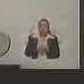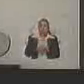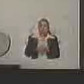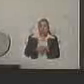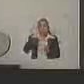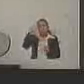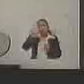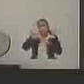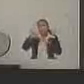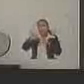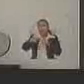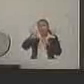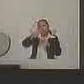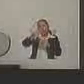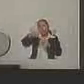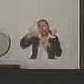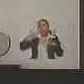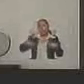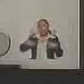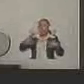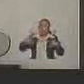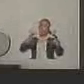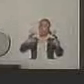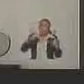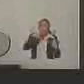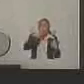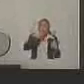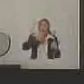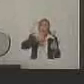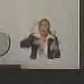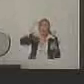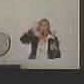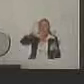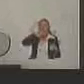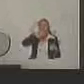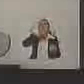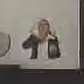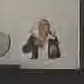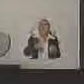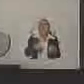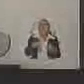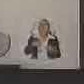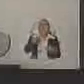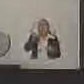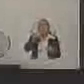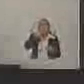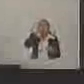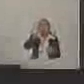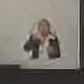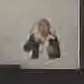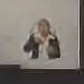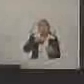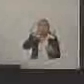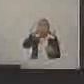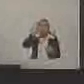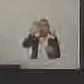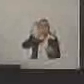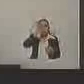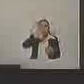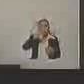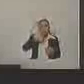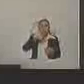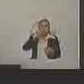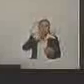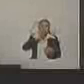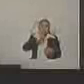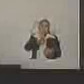grupos vulnerables. Yo quiero decir que soy parte de ese 20% de jefas de familia en